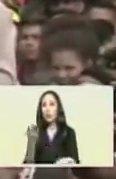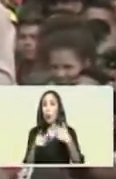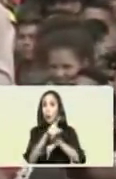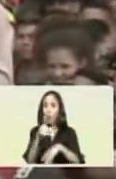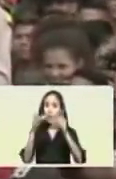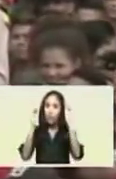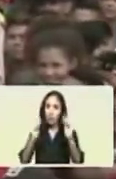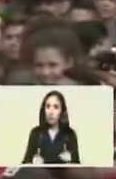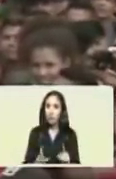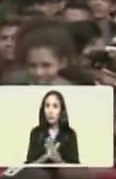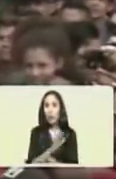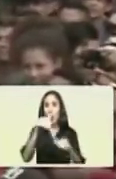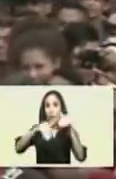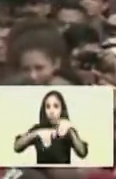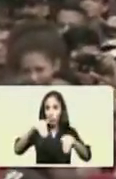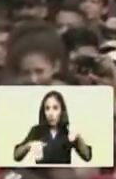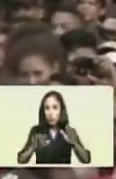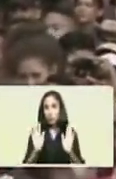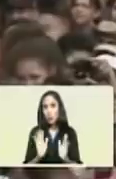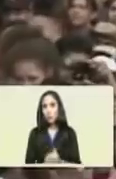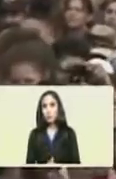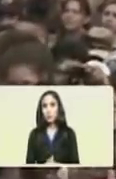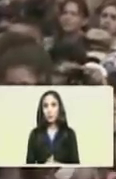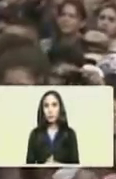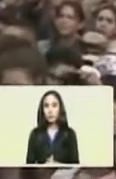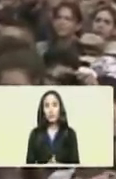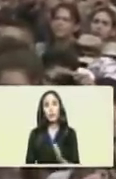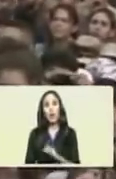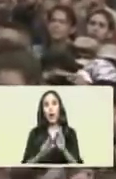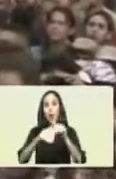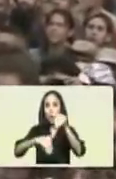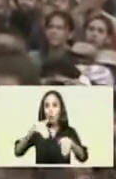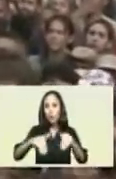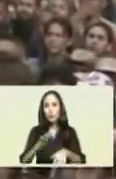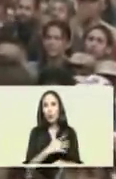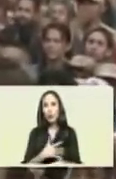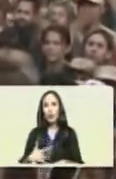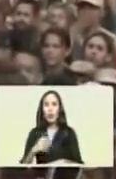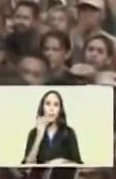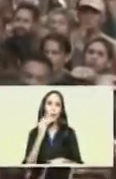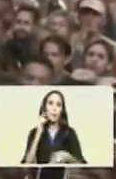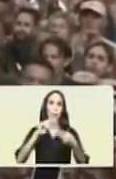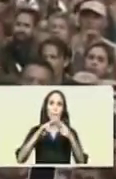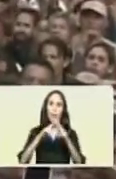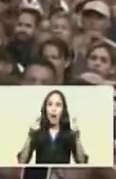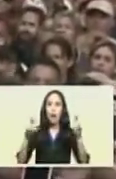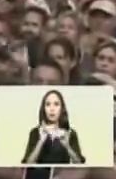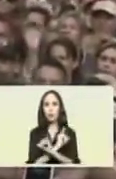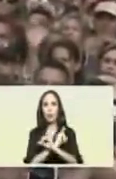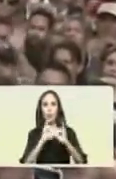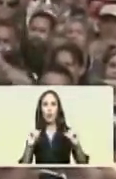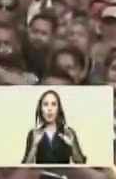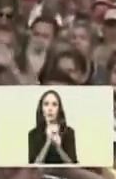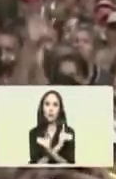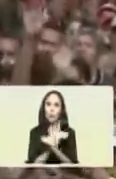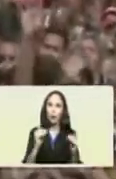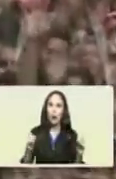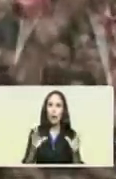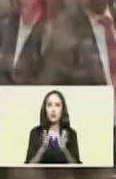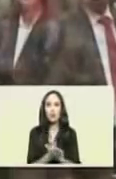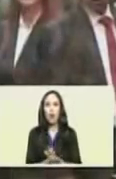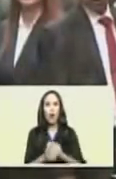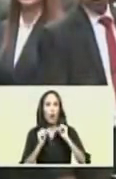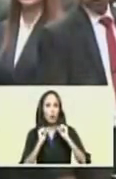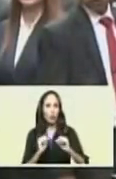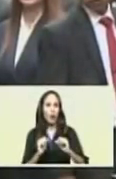el que vaya a votar está votando por la paz por la independencia por la democracia por el poder